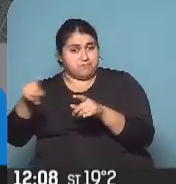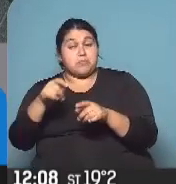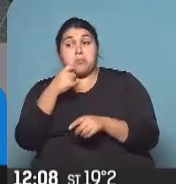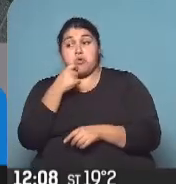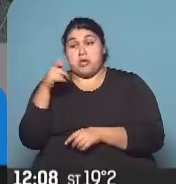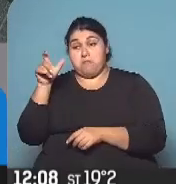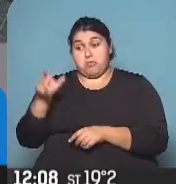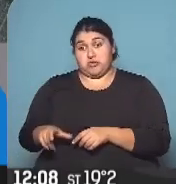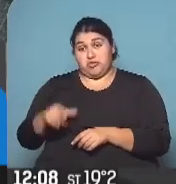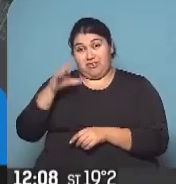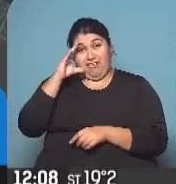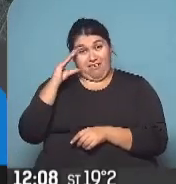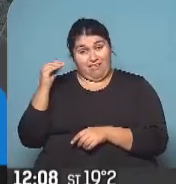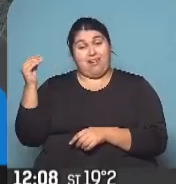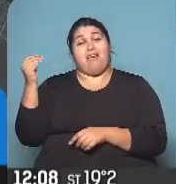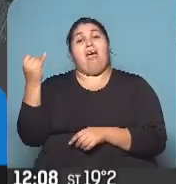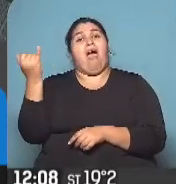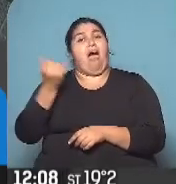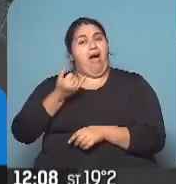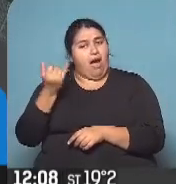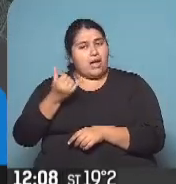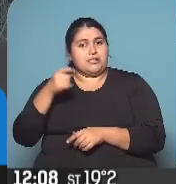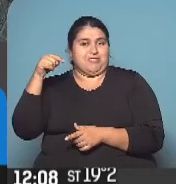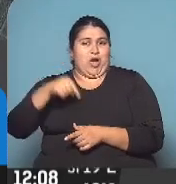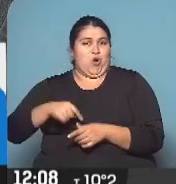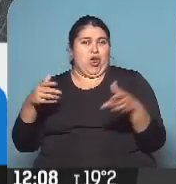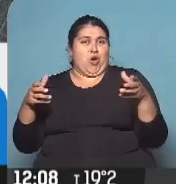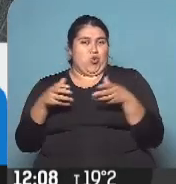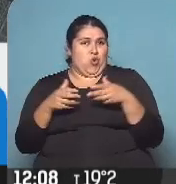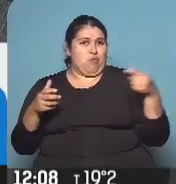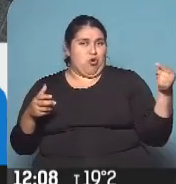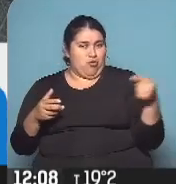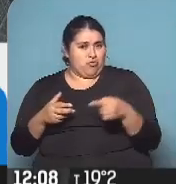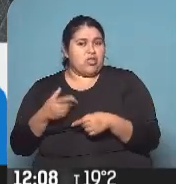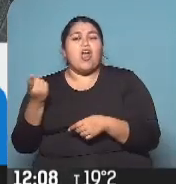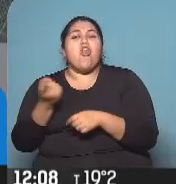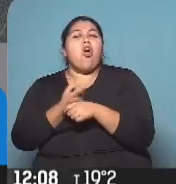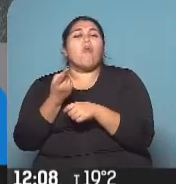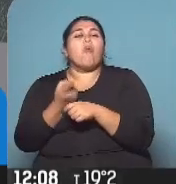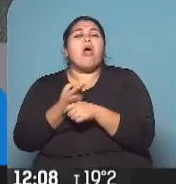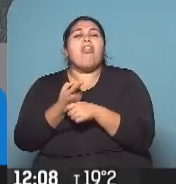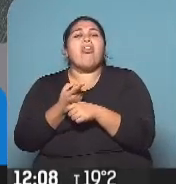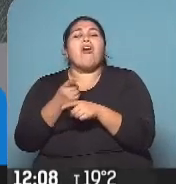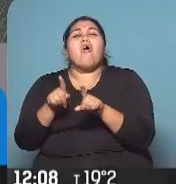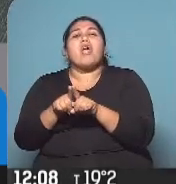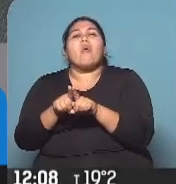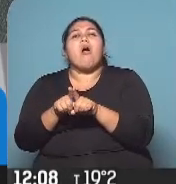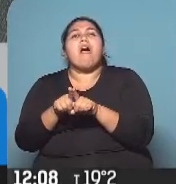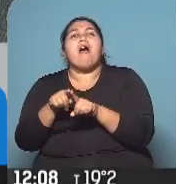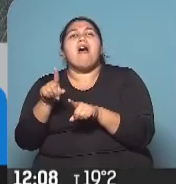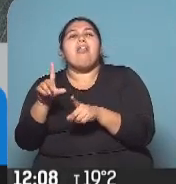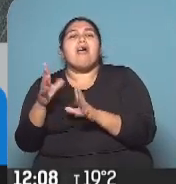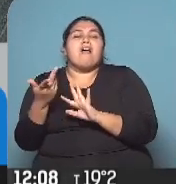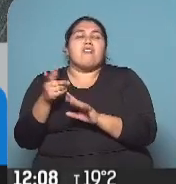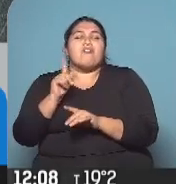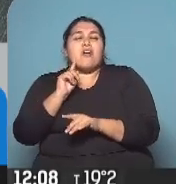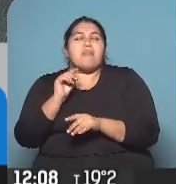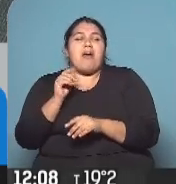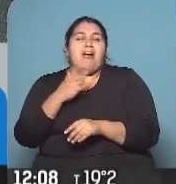es y ser la candidata o eventual candidata de la oposición, no puede tener ningún privilegio a la hora de ser sometida a un juicio oral y